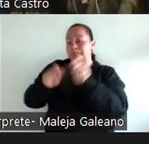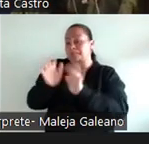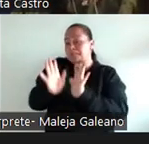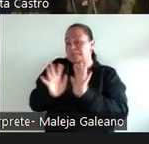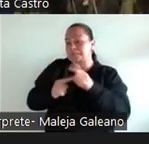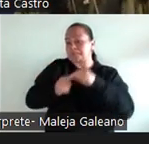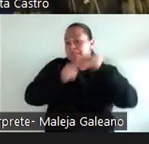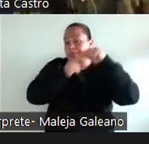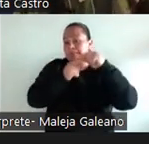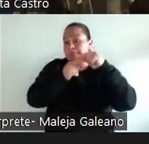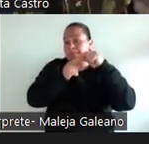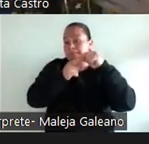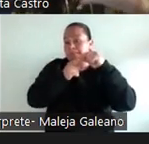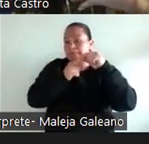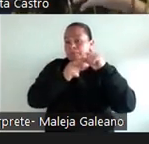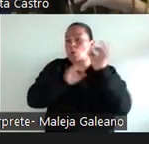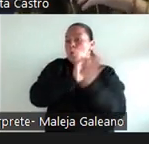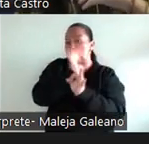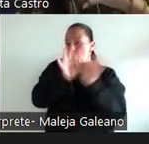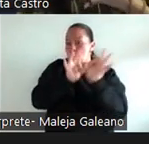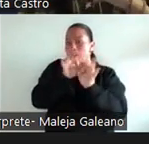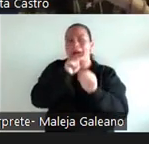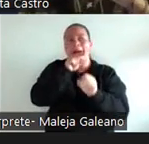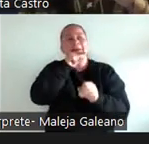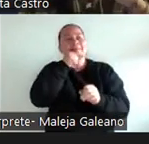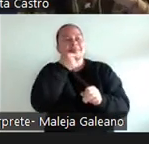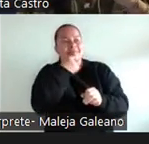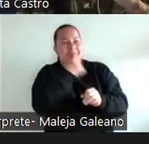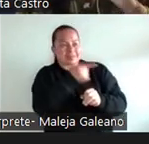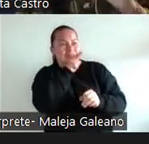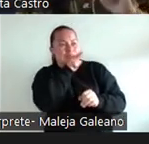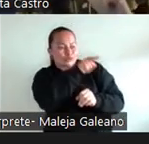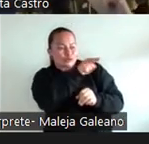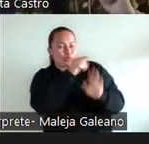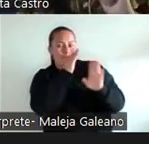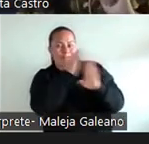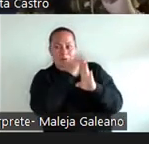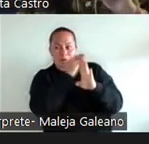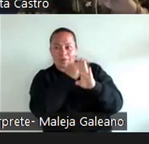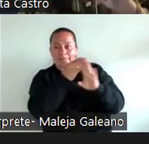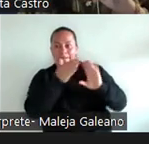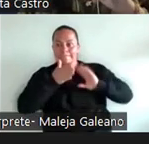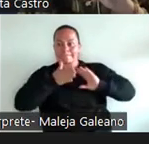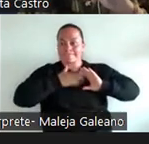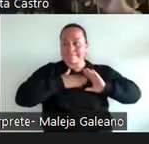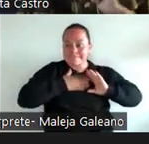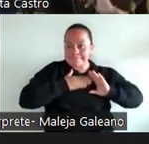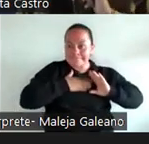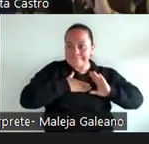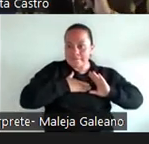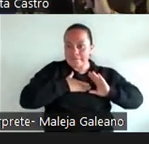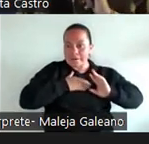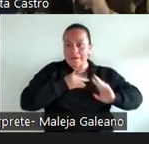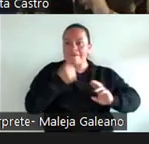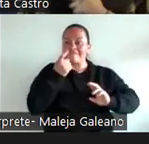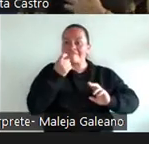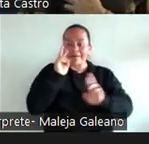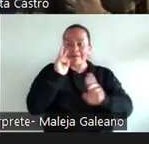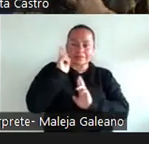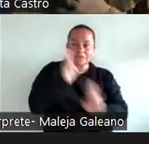pues está diciendo eso es un problema privado cierto y no está reconociendo allí que es un tema de género